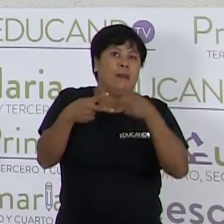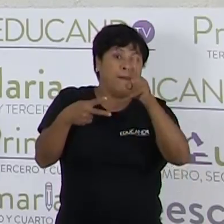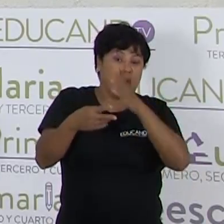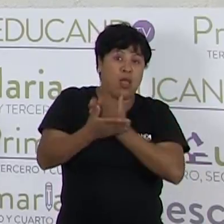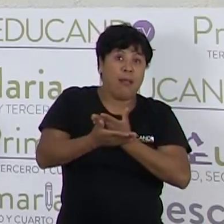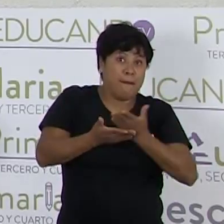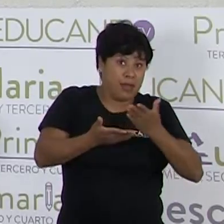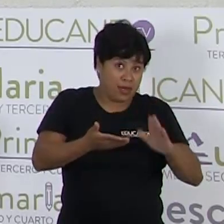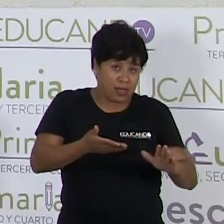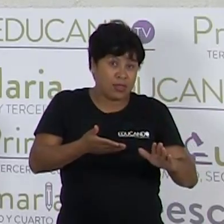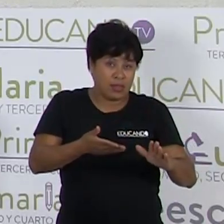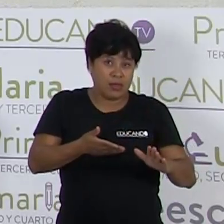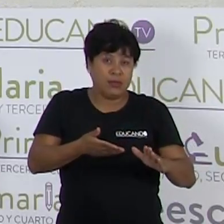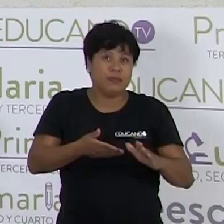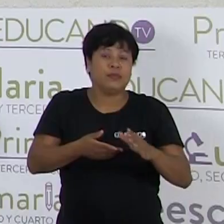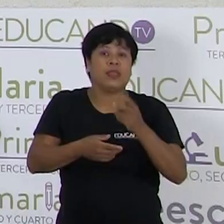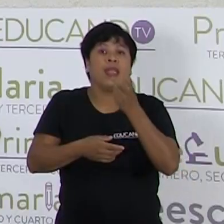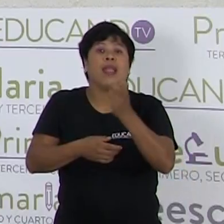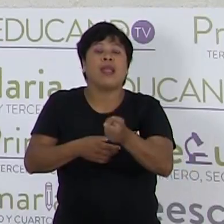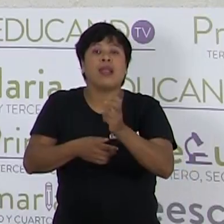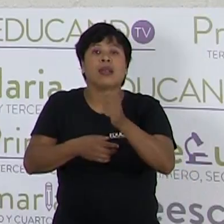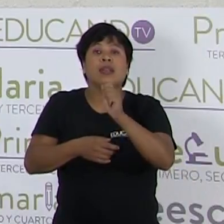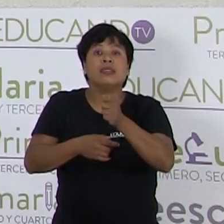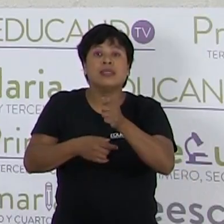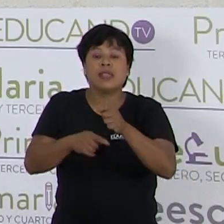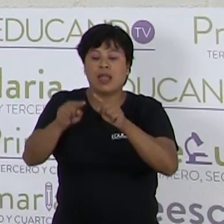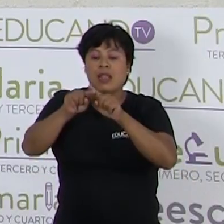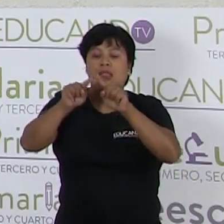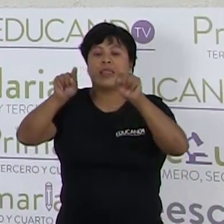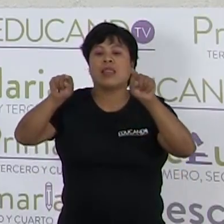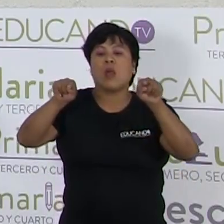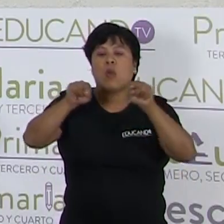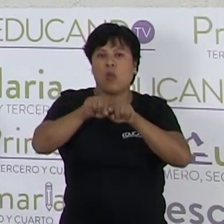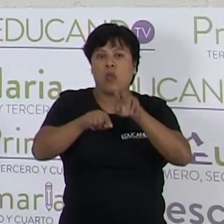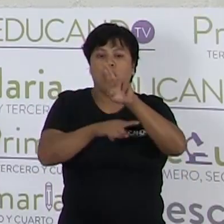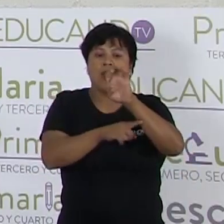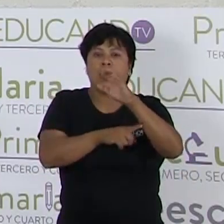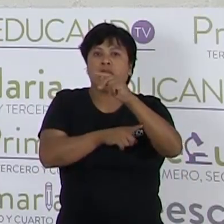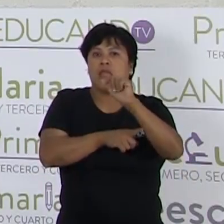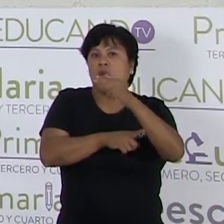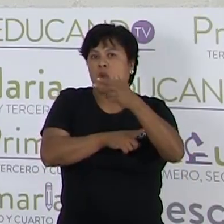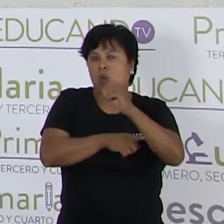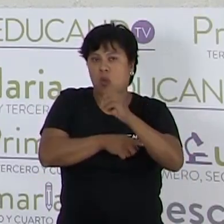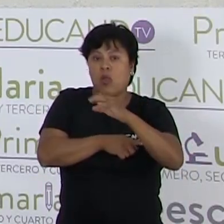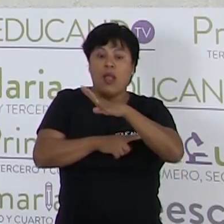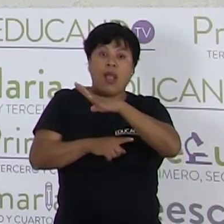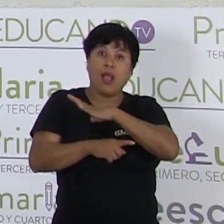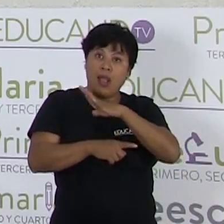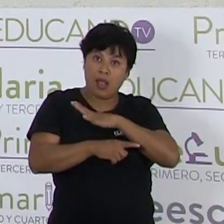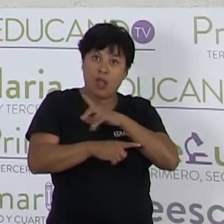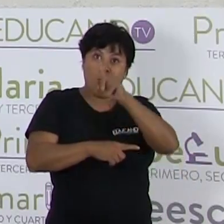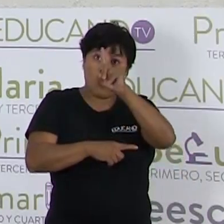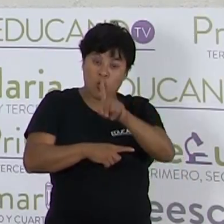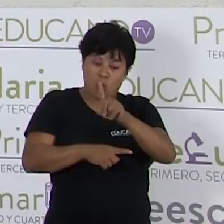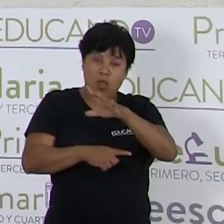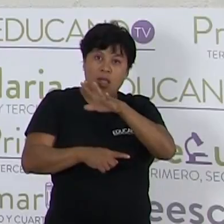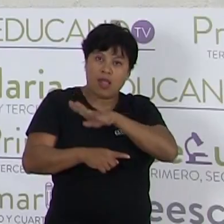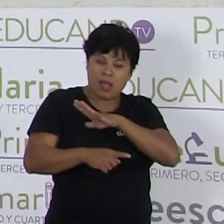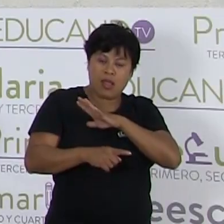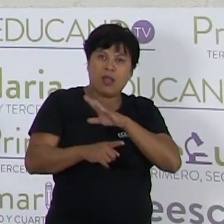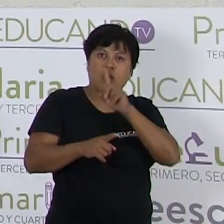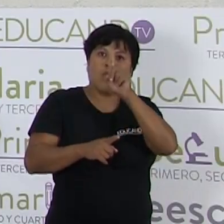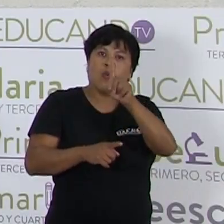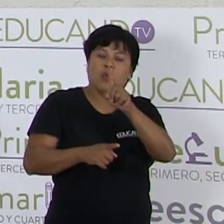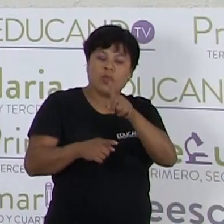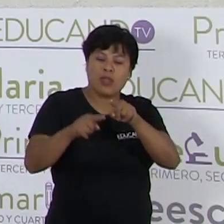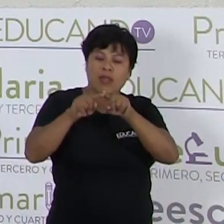de eso, que es rectángulo. Quiere decir que en alguno de sus vértices está formando